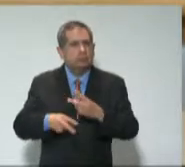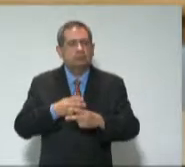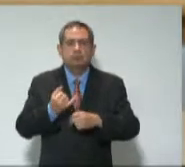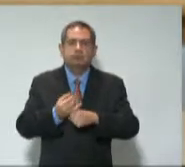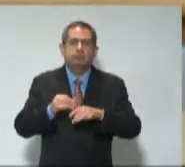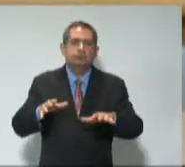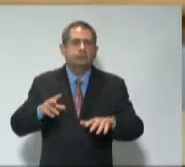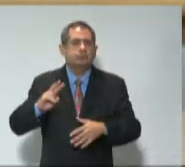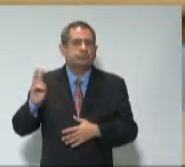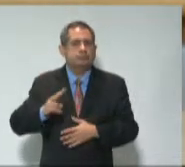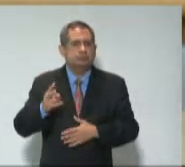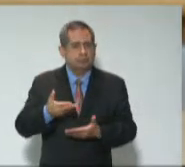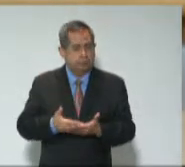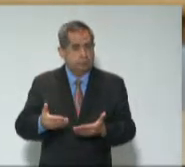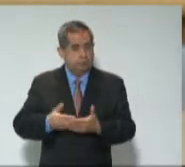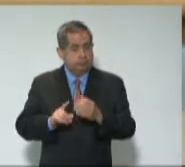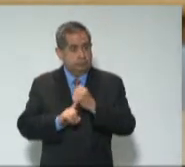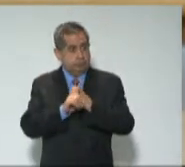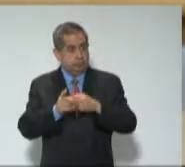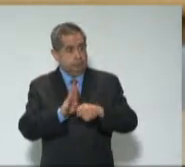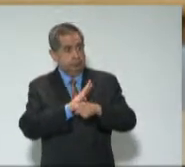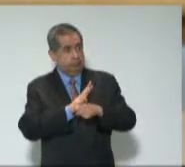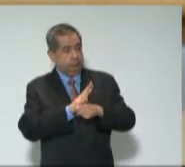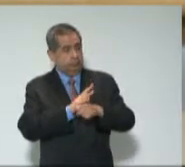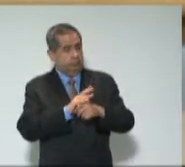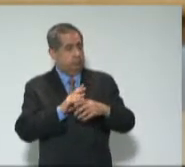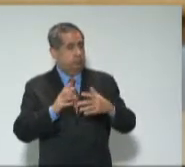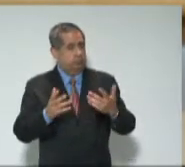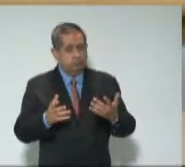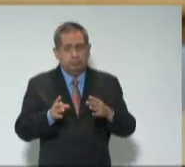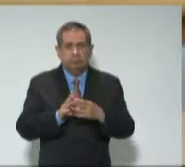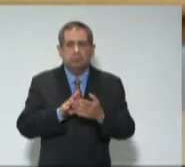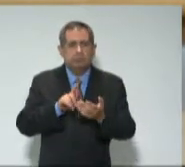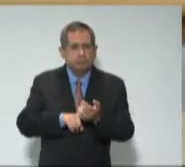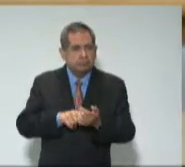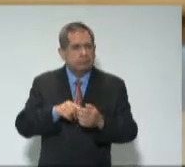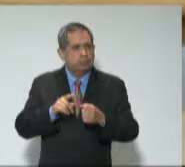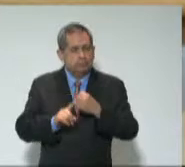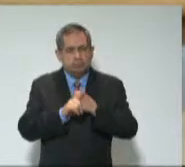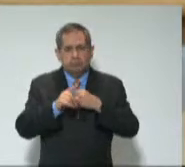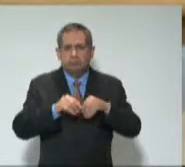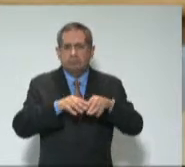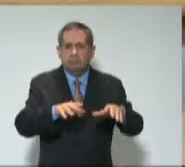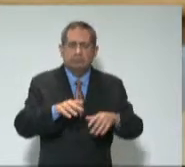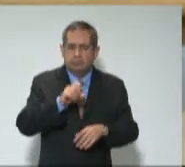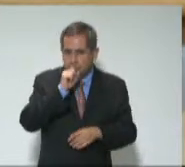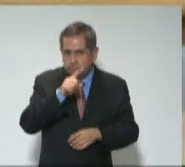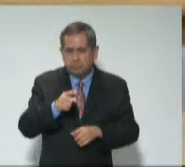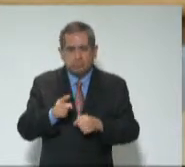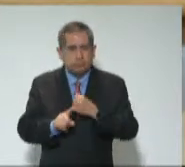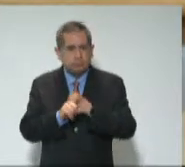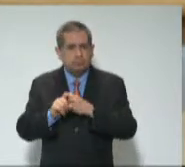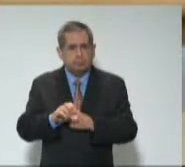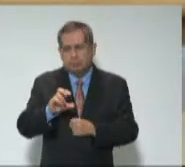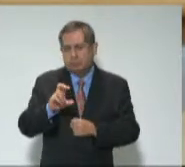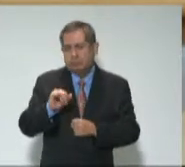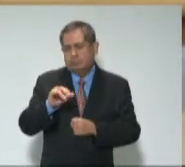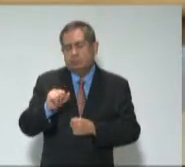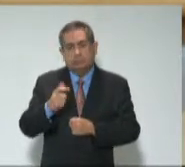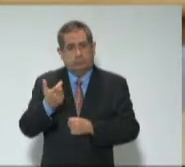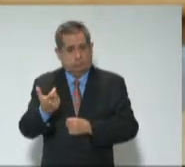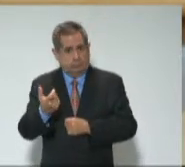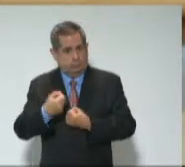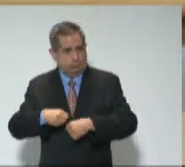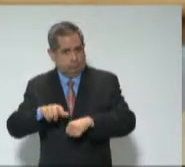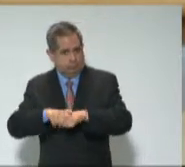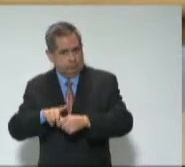impactos de esta crisis tanto en la materia sanitaria como económica y social y también